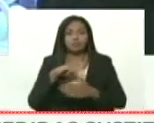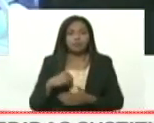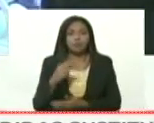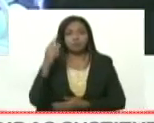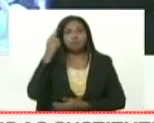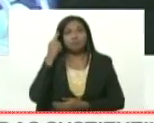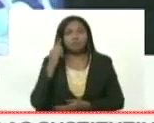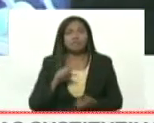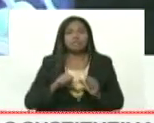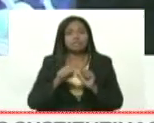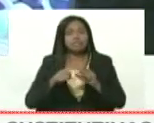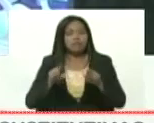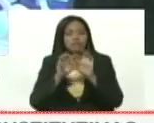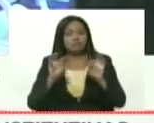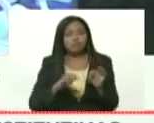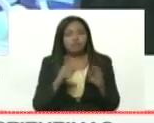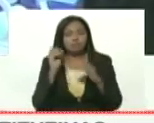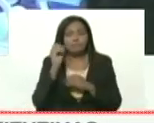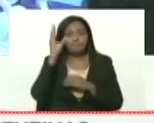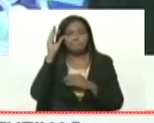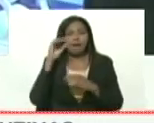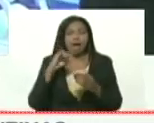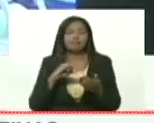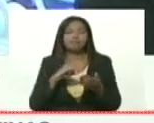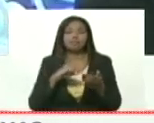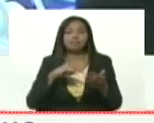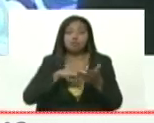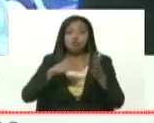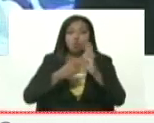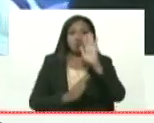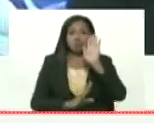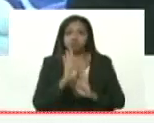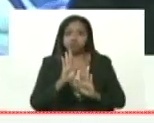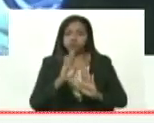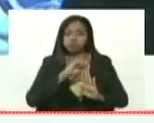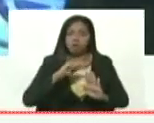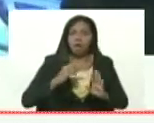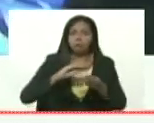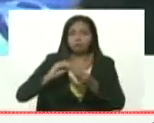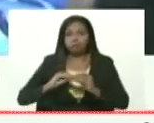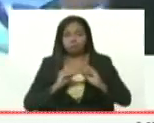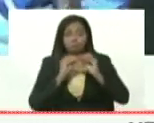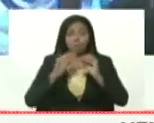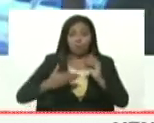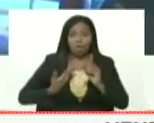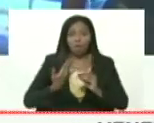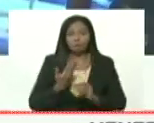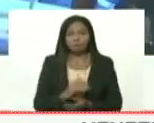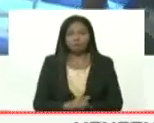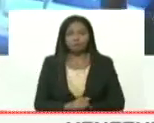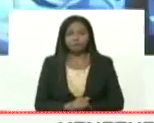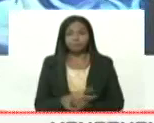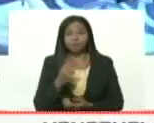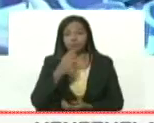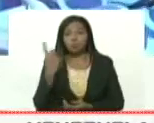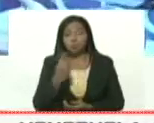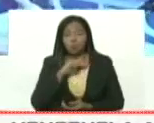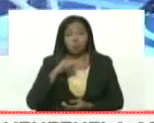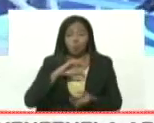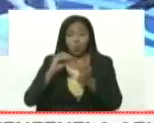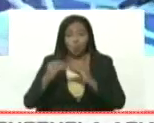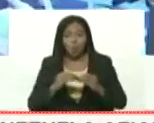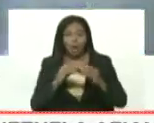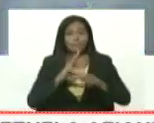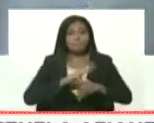su mantenimiento de alta tecnología y tengamos la capacidad de reparación, ¿verdad? Claro, no solamente vamos a reparar los